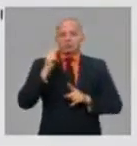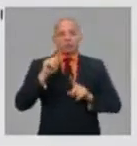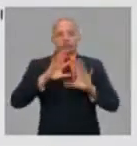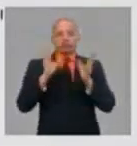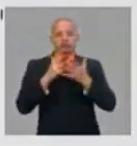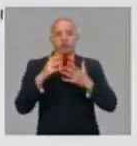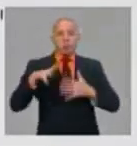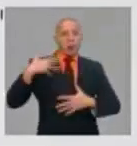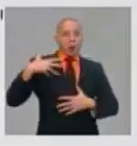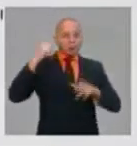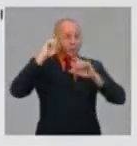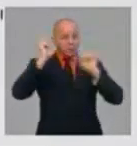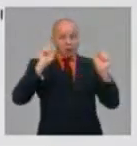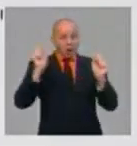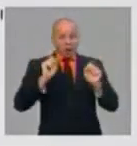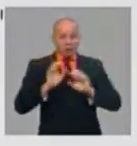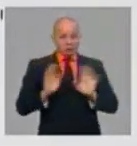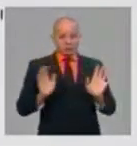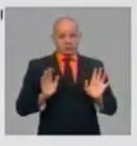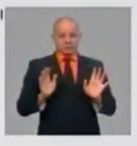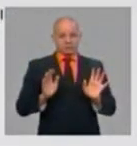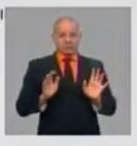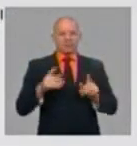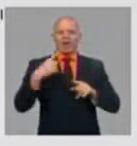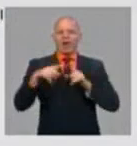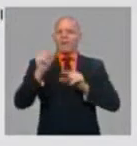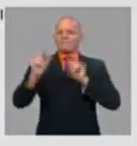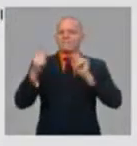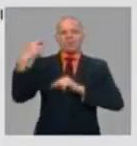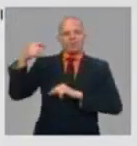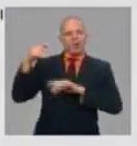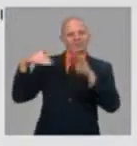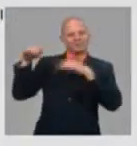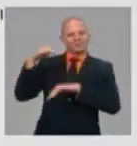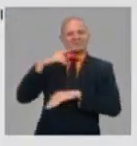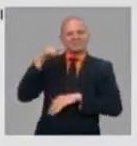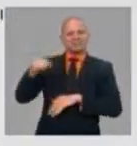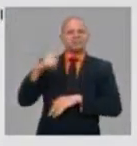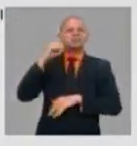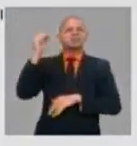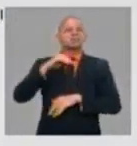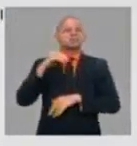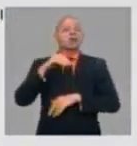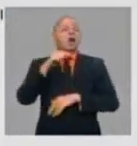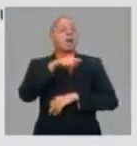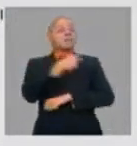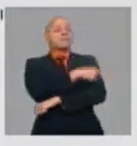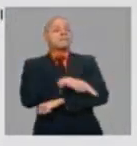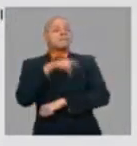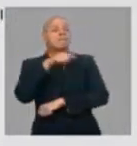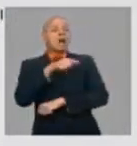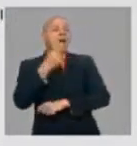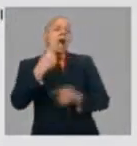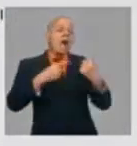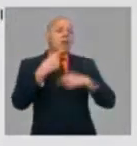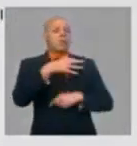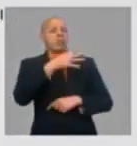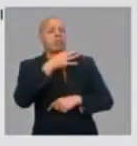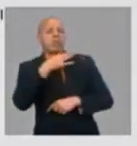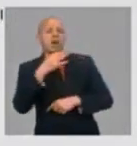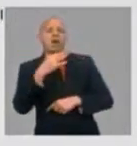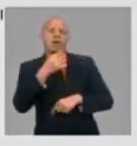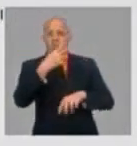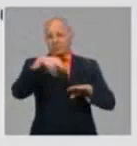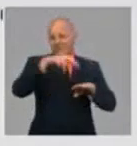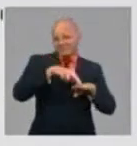que saben que anexarse un país que no sea rico significa que hay que ocuparse de la infraestructura, de la